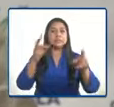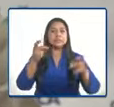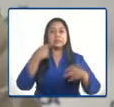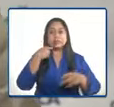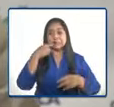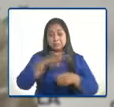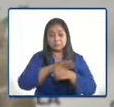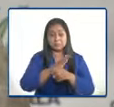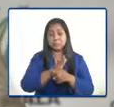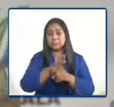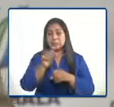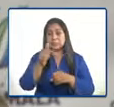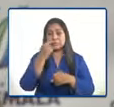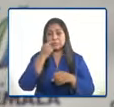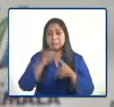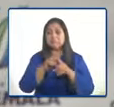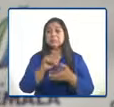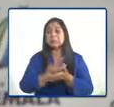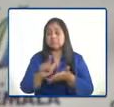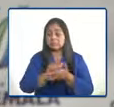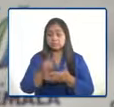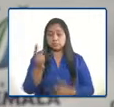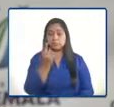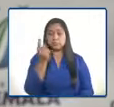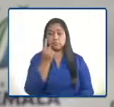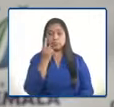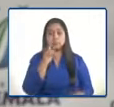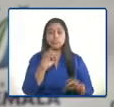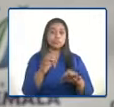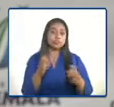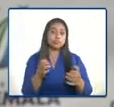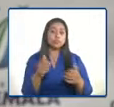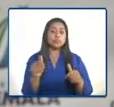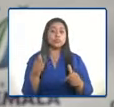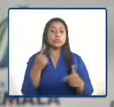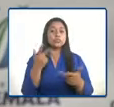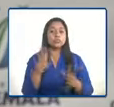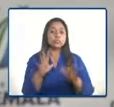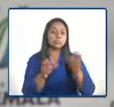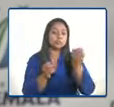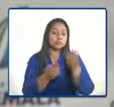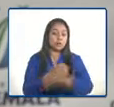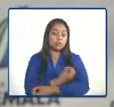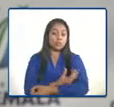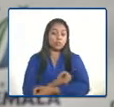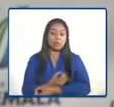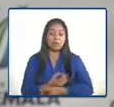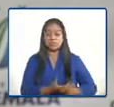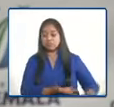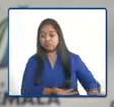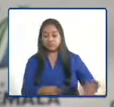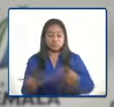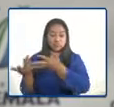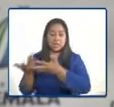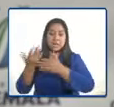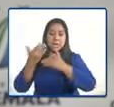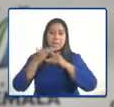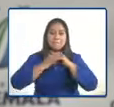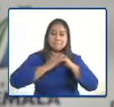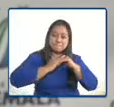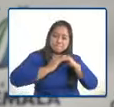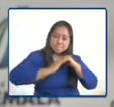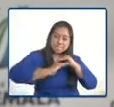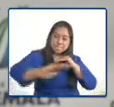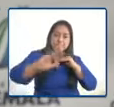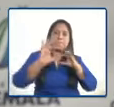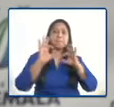estamos viviendo, pues también la higiene es muy importante, así que lo que es las alfombras estamos removiendo y poniendo un piso que es un piso